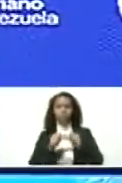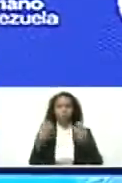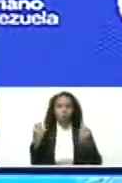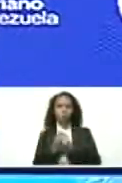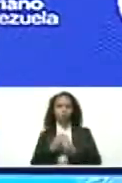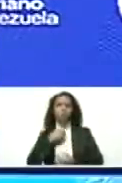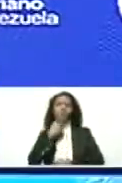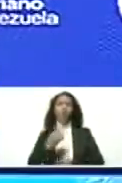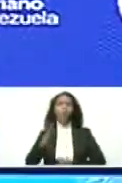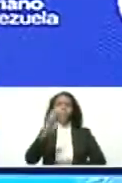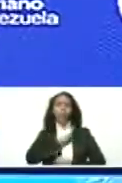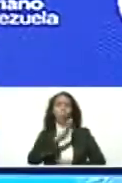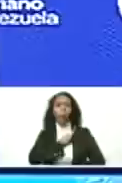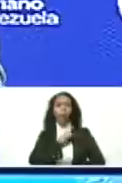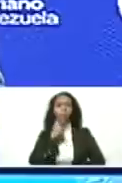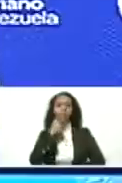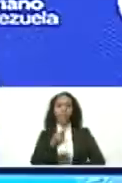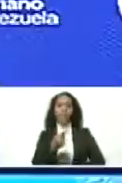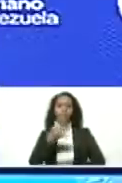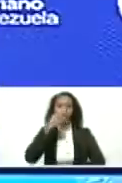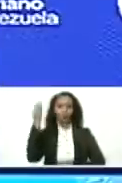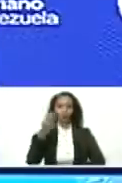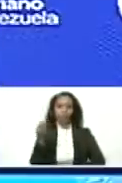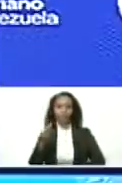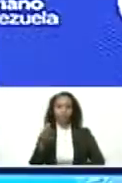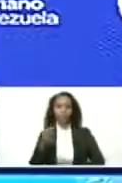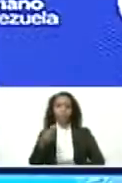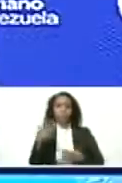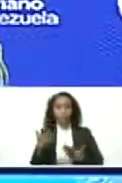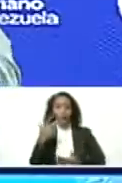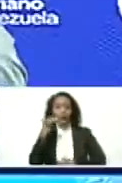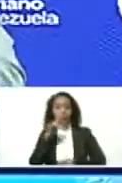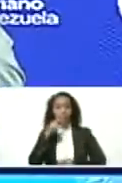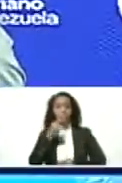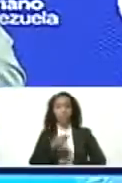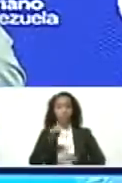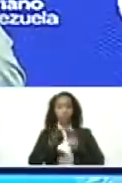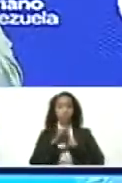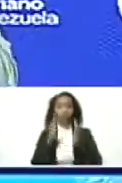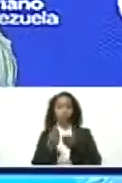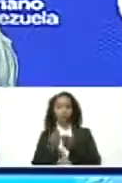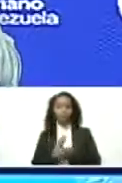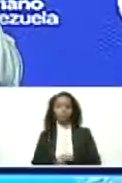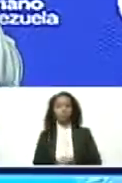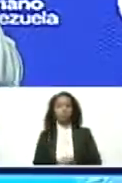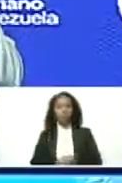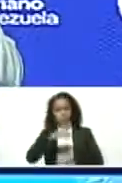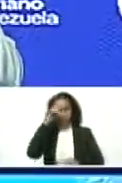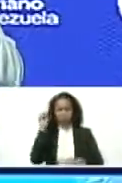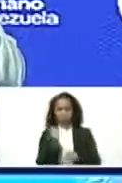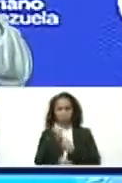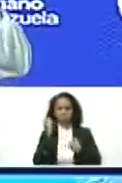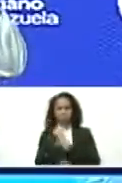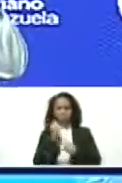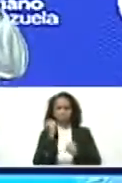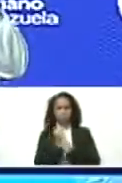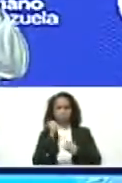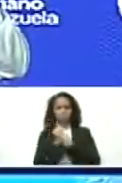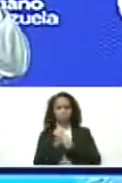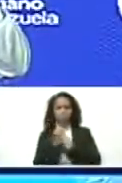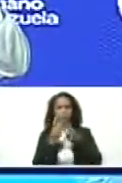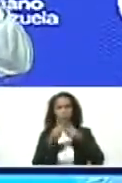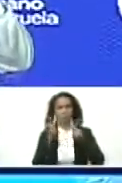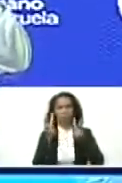voz propia diciendo las verdades que hay que decir al mundo y trabajando por la